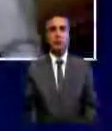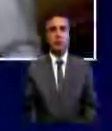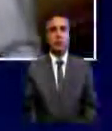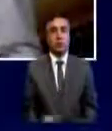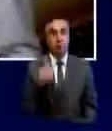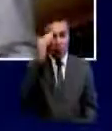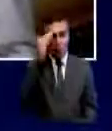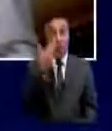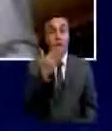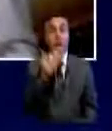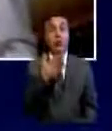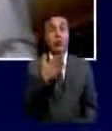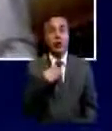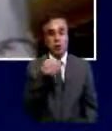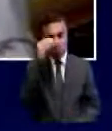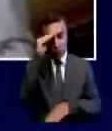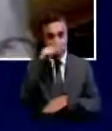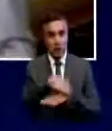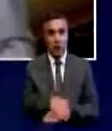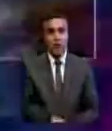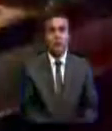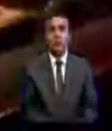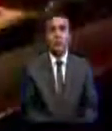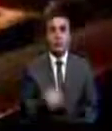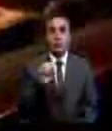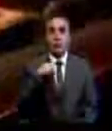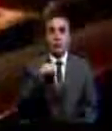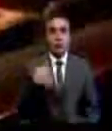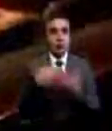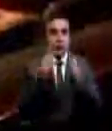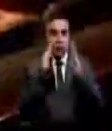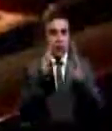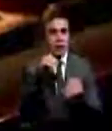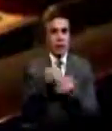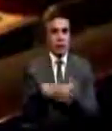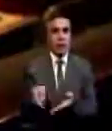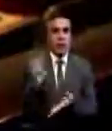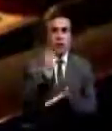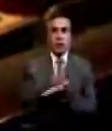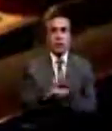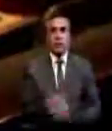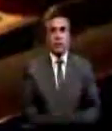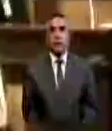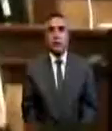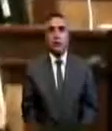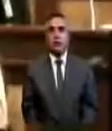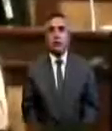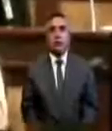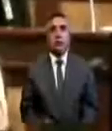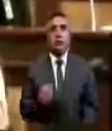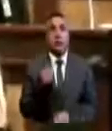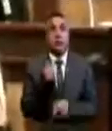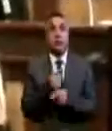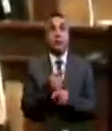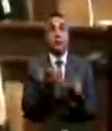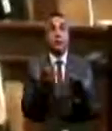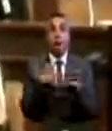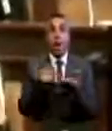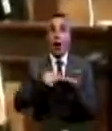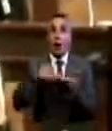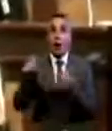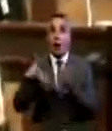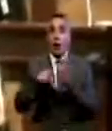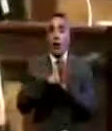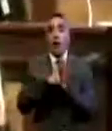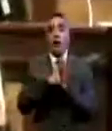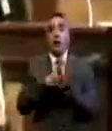Hola, ¿qué tal? ¿Cómo están? Buenas tardes. Sí existe expectativa acá en el Salón de la Martínez de la Asamblea Nacional por lo que podría ser la aprobación de la